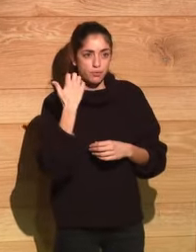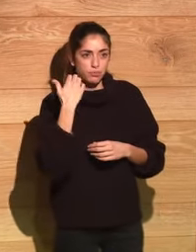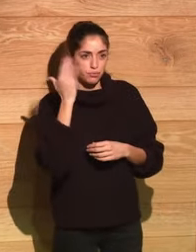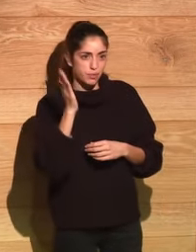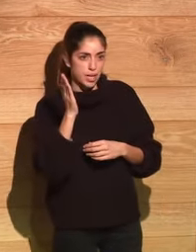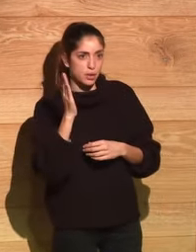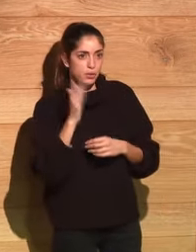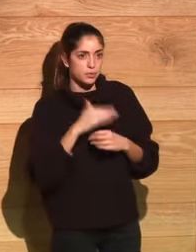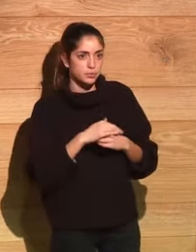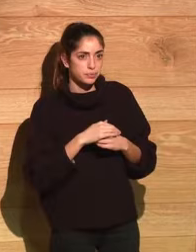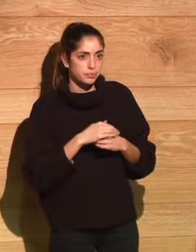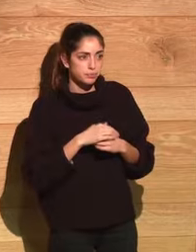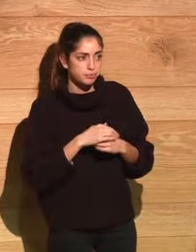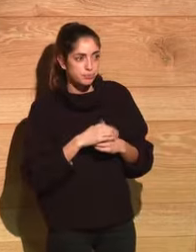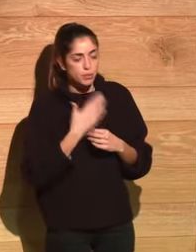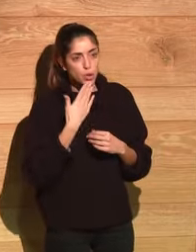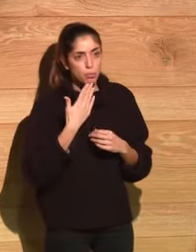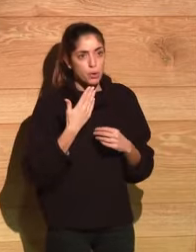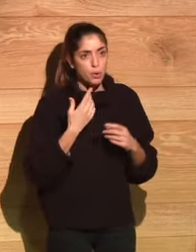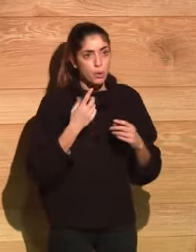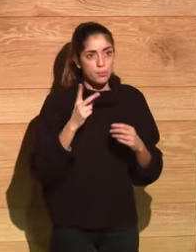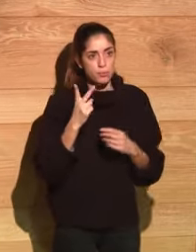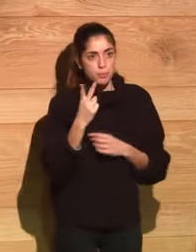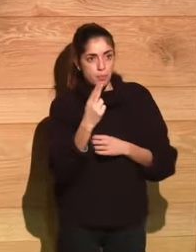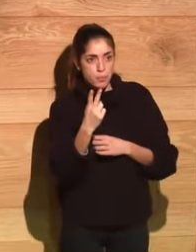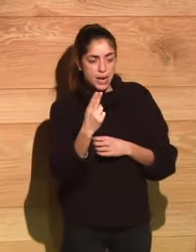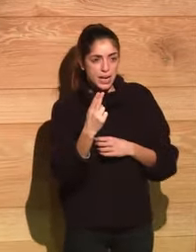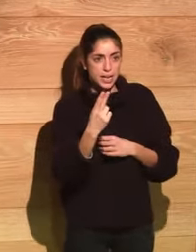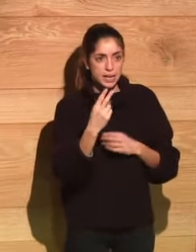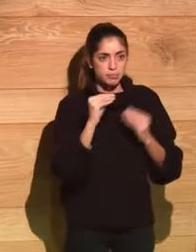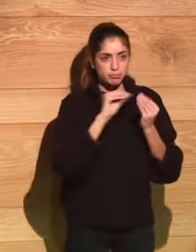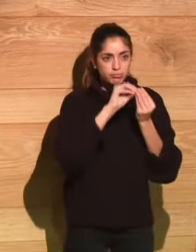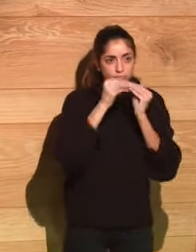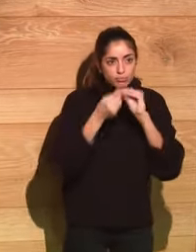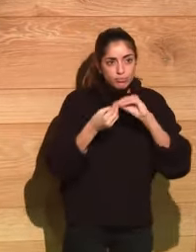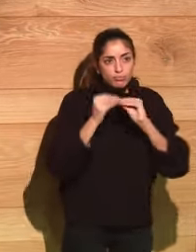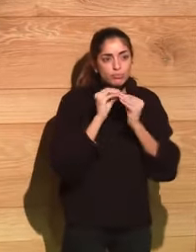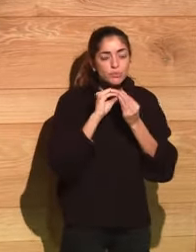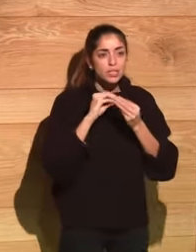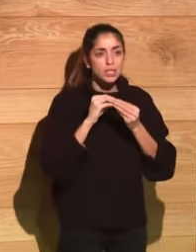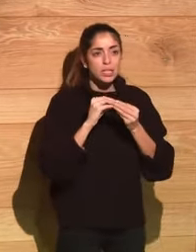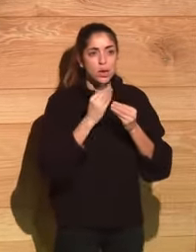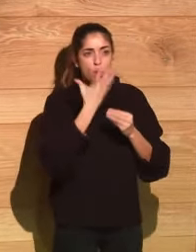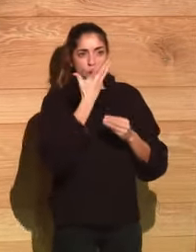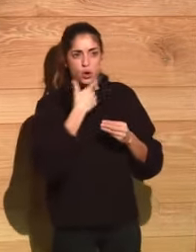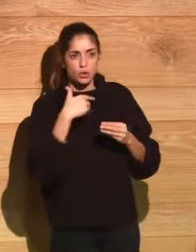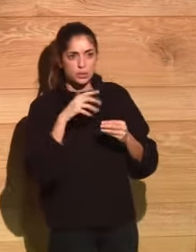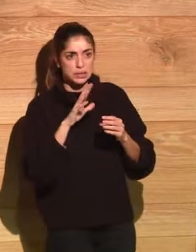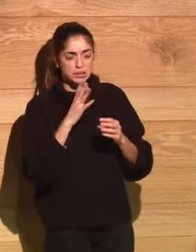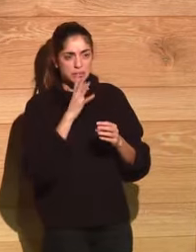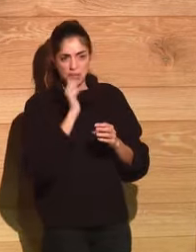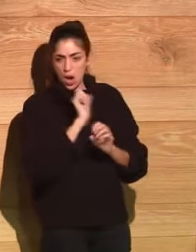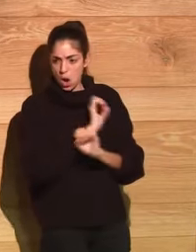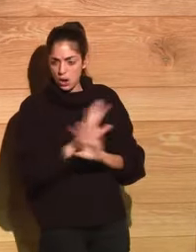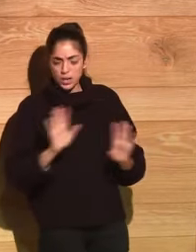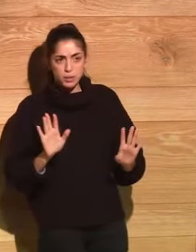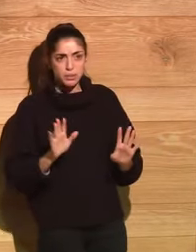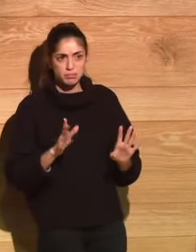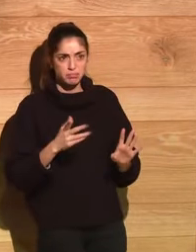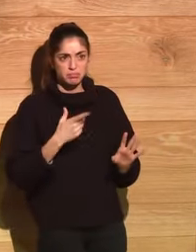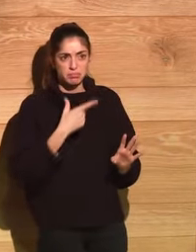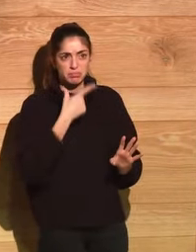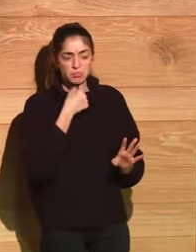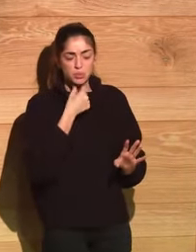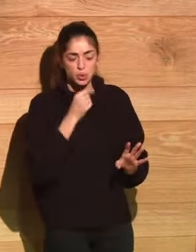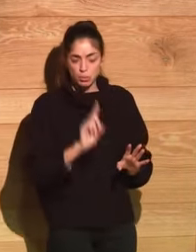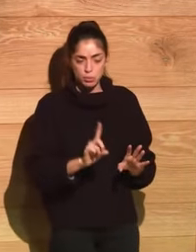El deseo. Es como una pareja besando, bueno, los colores son horribles y es como la pareja besándose, no sé, muy mal hecho